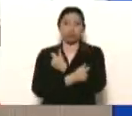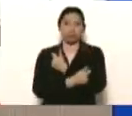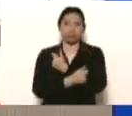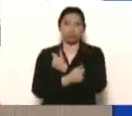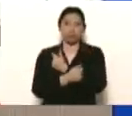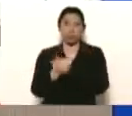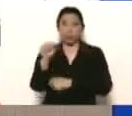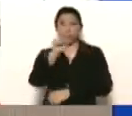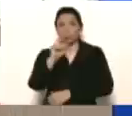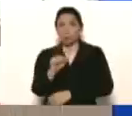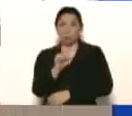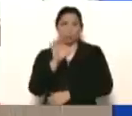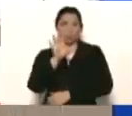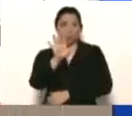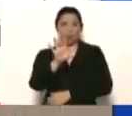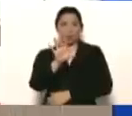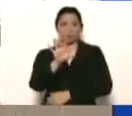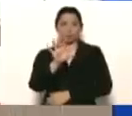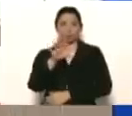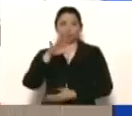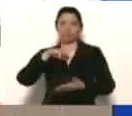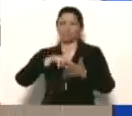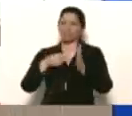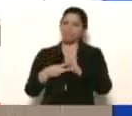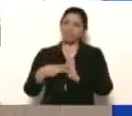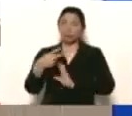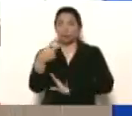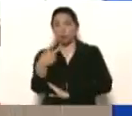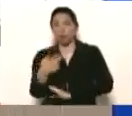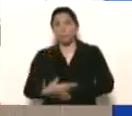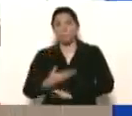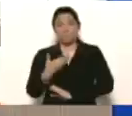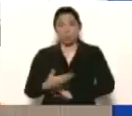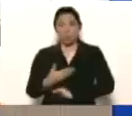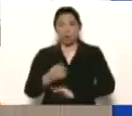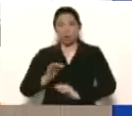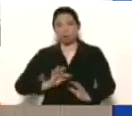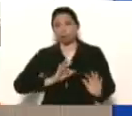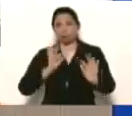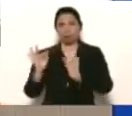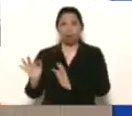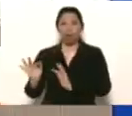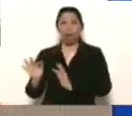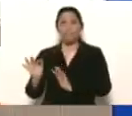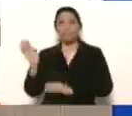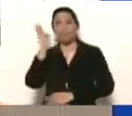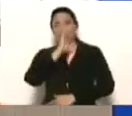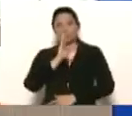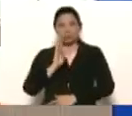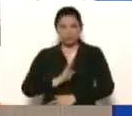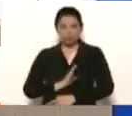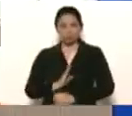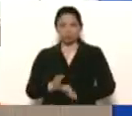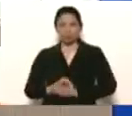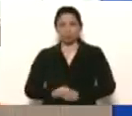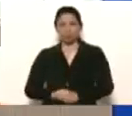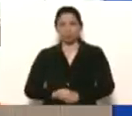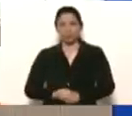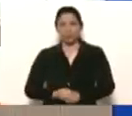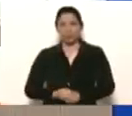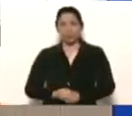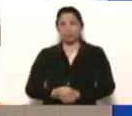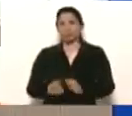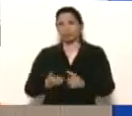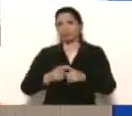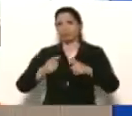del país nos referimos a los casos importados de brasil brasil cuyo crecimiento exponencial